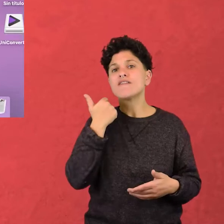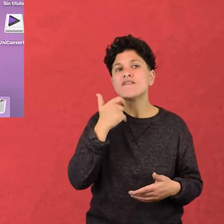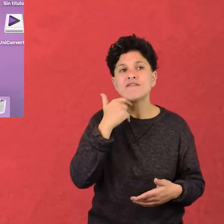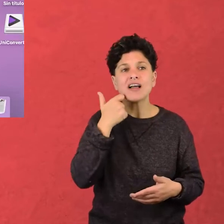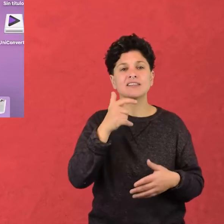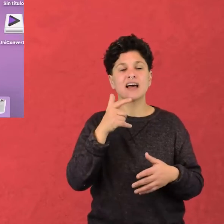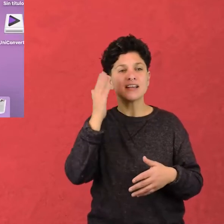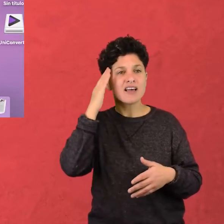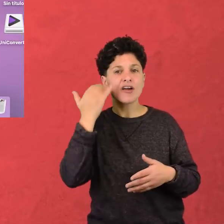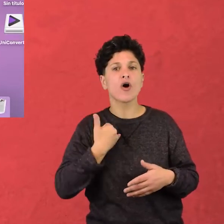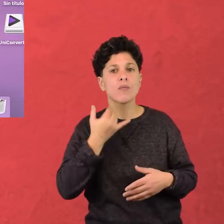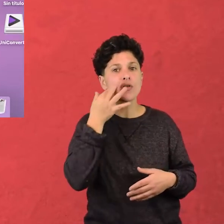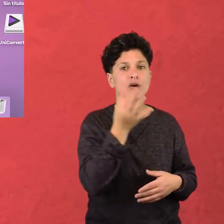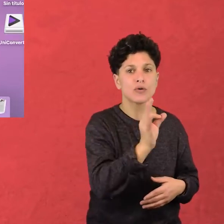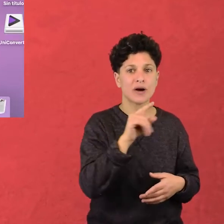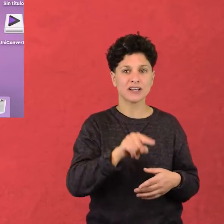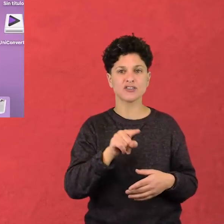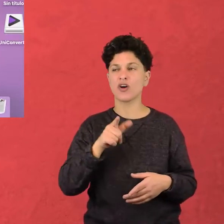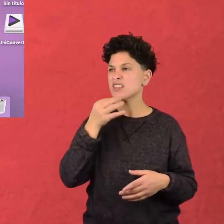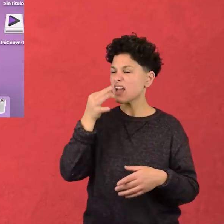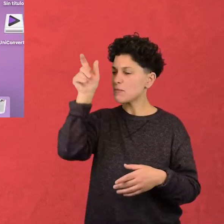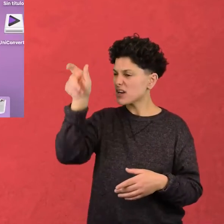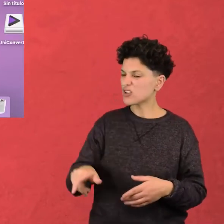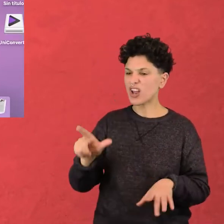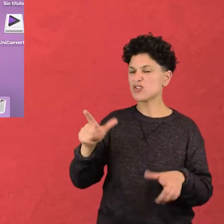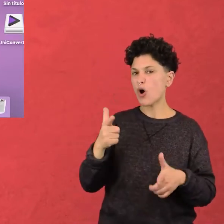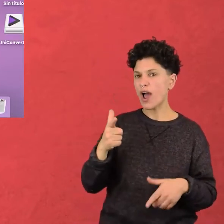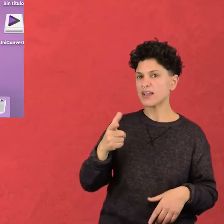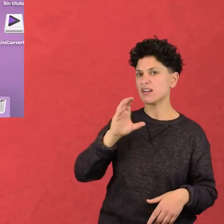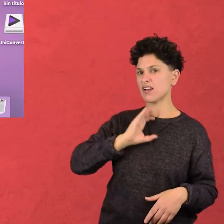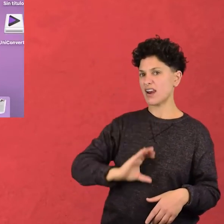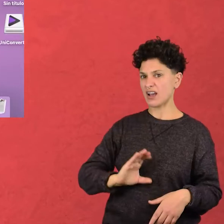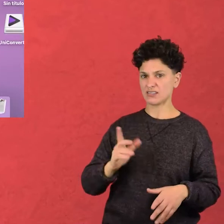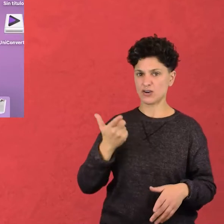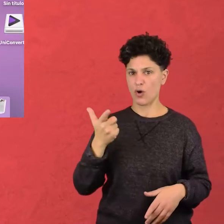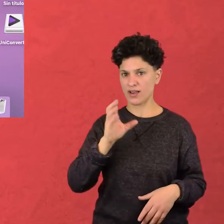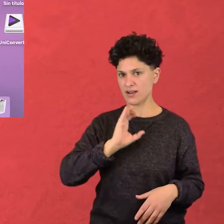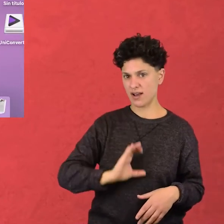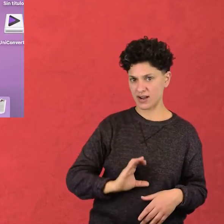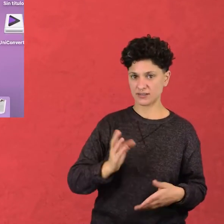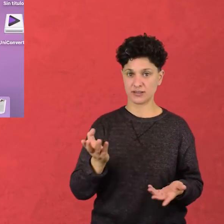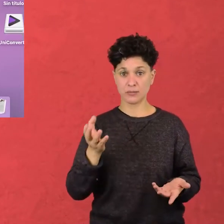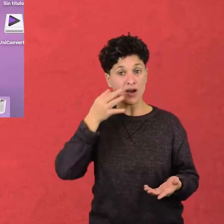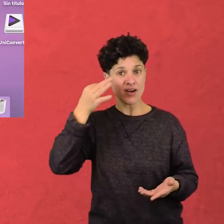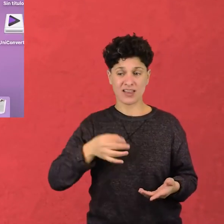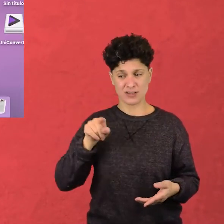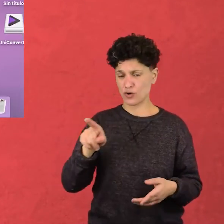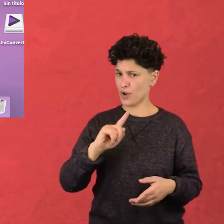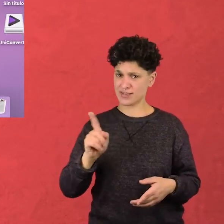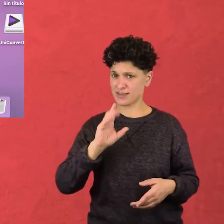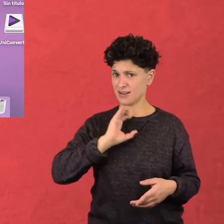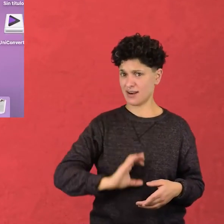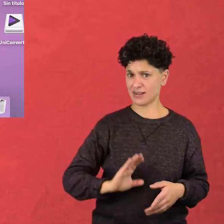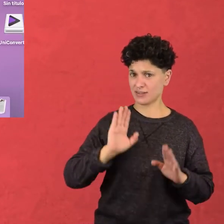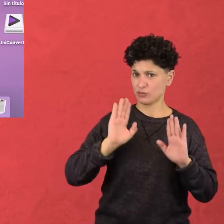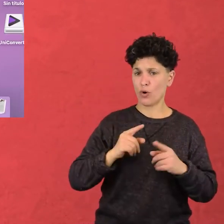de perdón, se le llama que no tiene buen carácter. Y en realidad el carácter es otra cosa. Yo puedo ser una persona